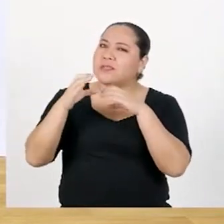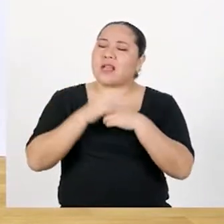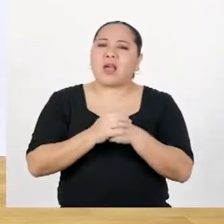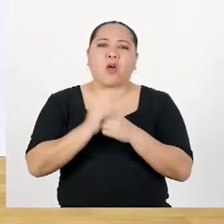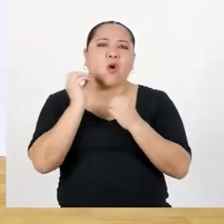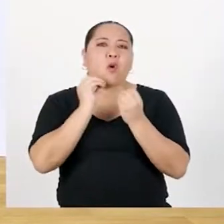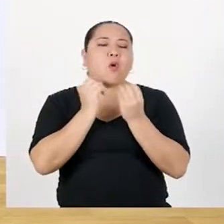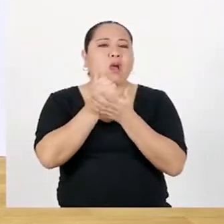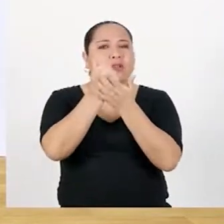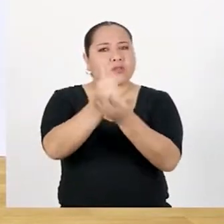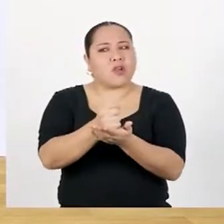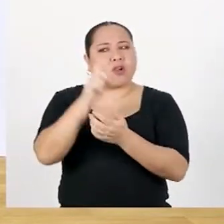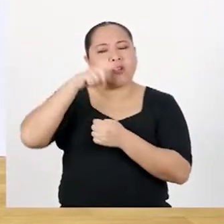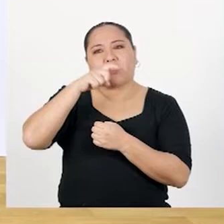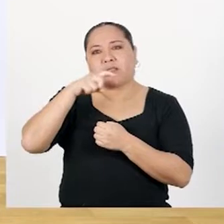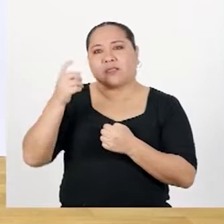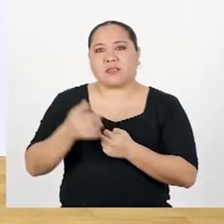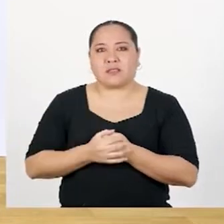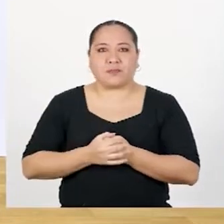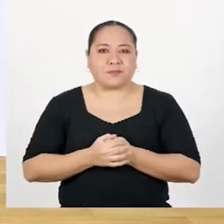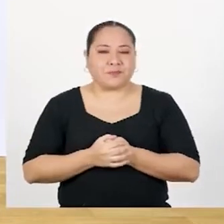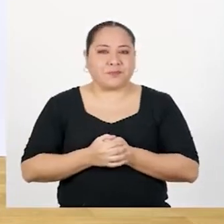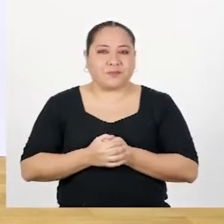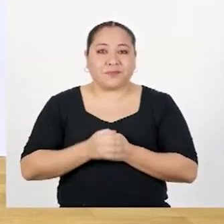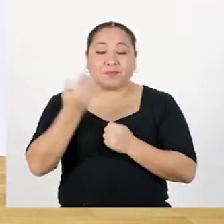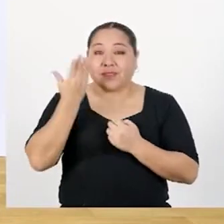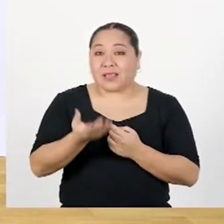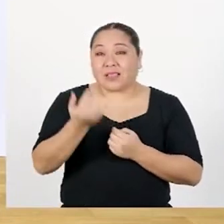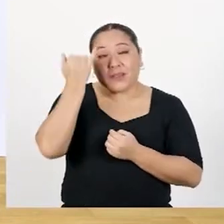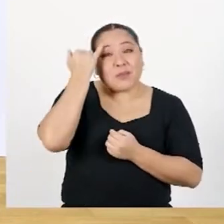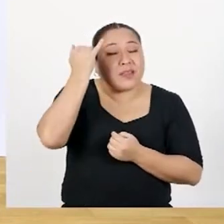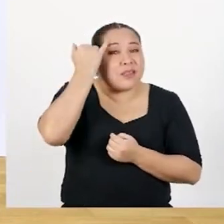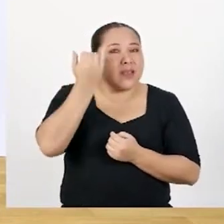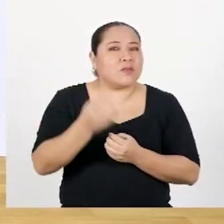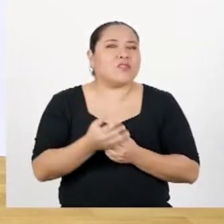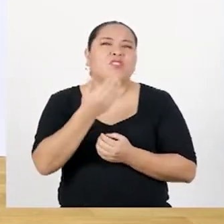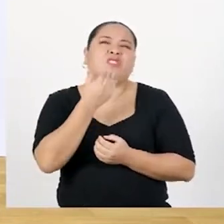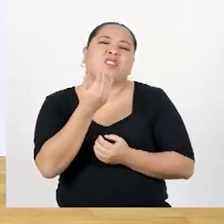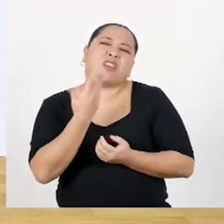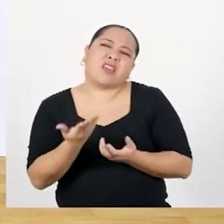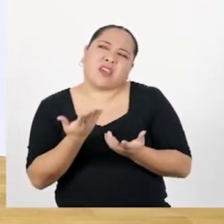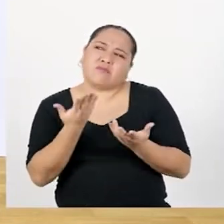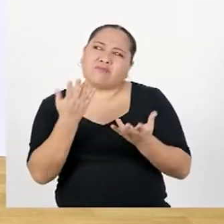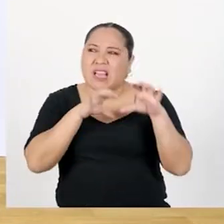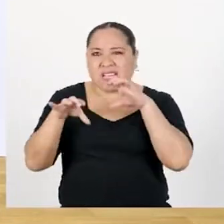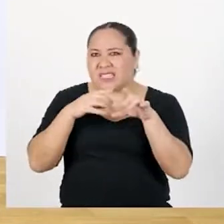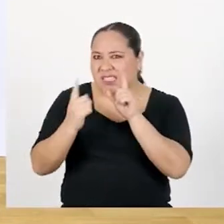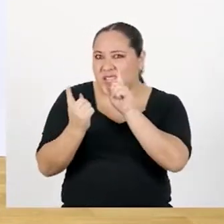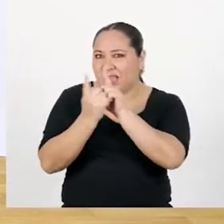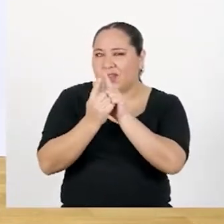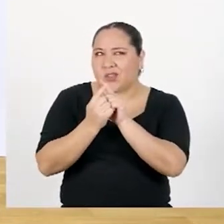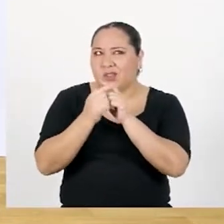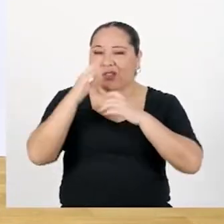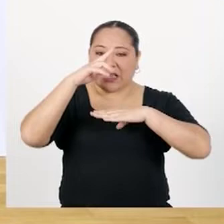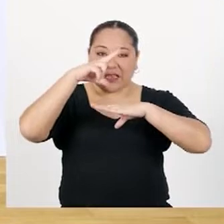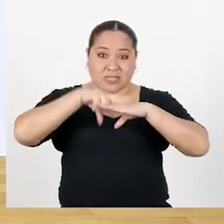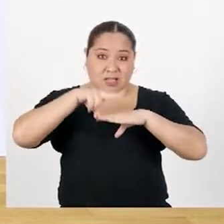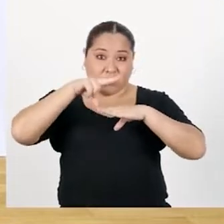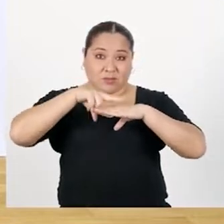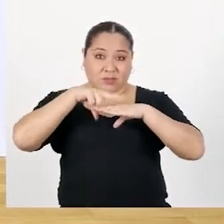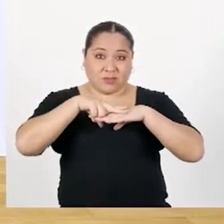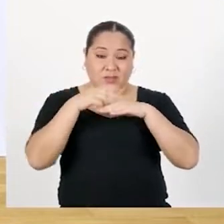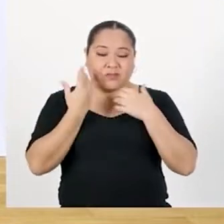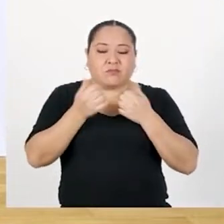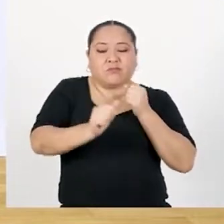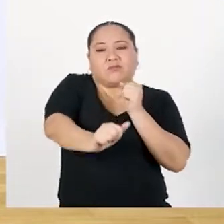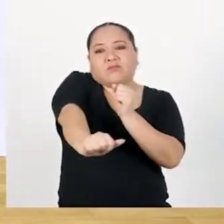conversar o ayudar cuando lo necesiten. Mientras imaginamos con quién podríamos hacerlo, nos echamos en el piso y